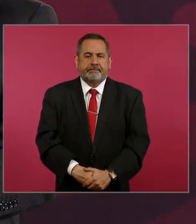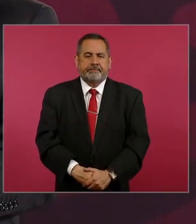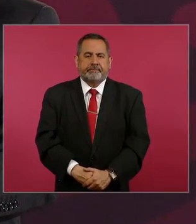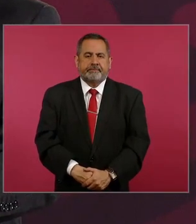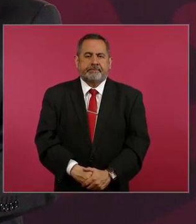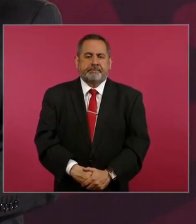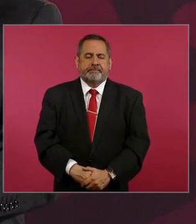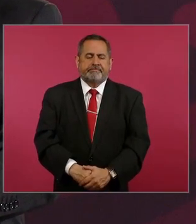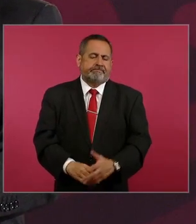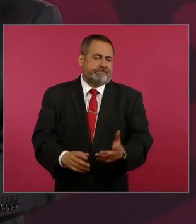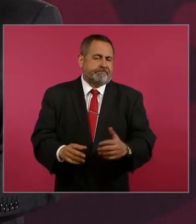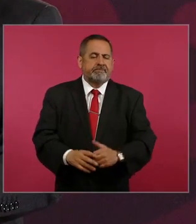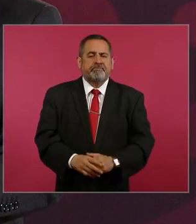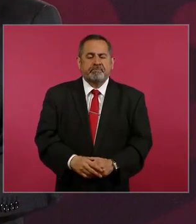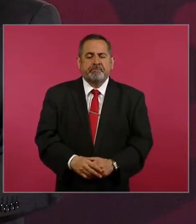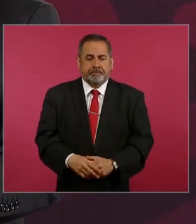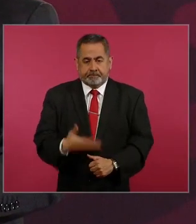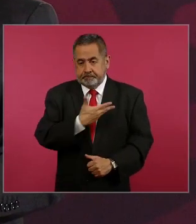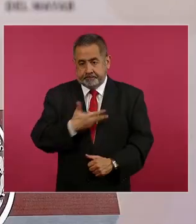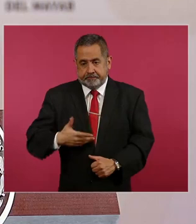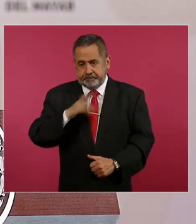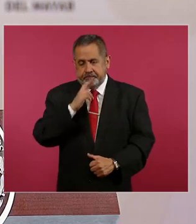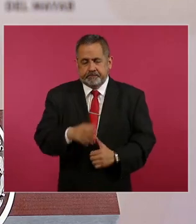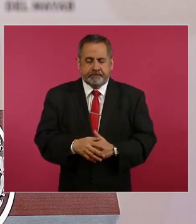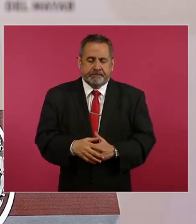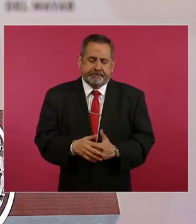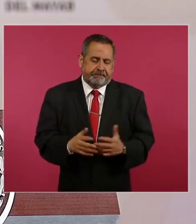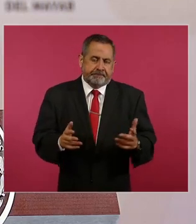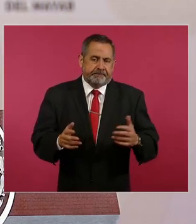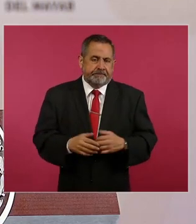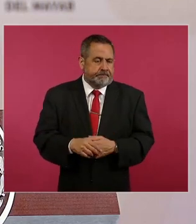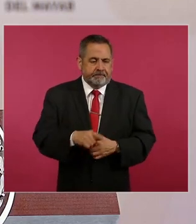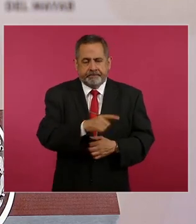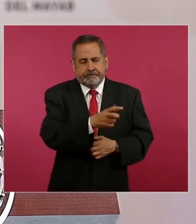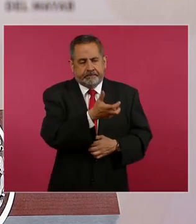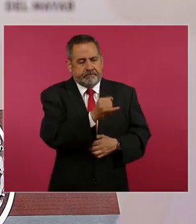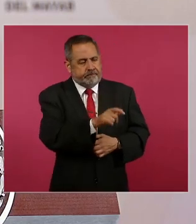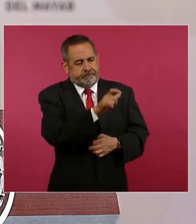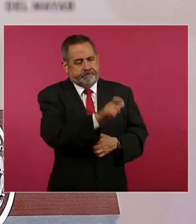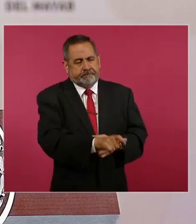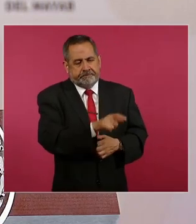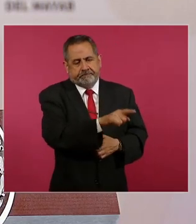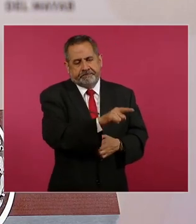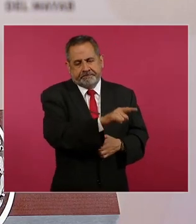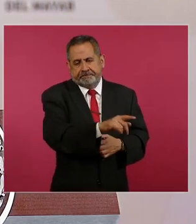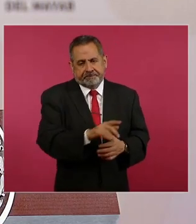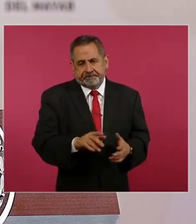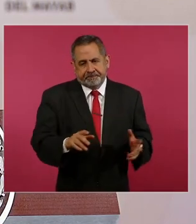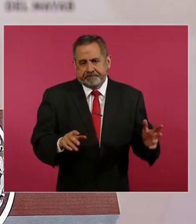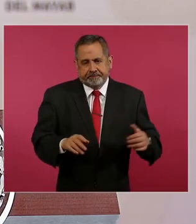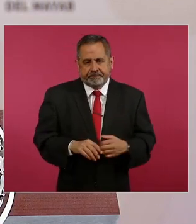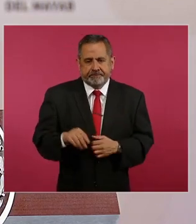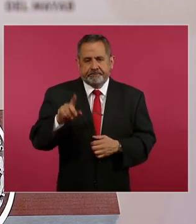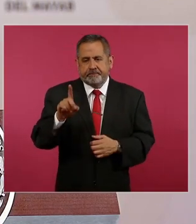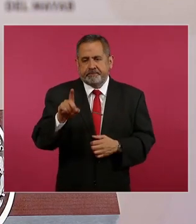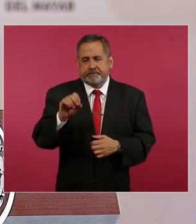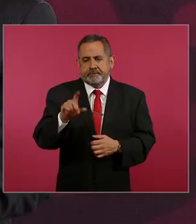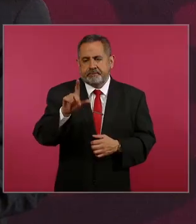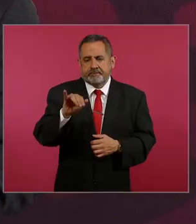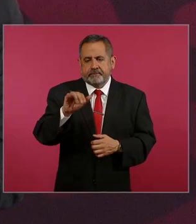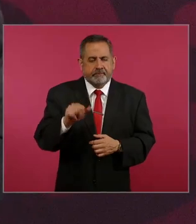pues una postura de Dolly Esteve